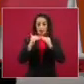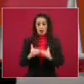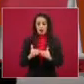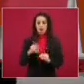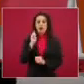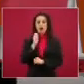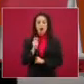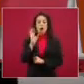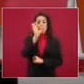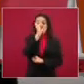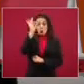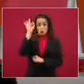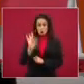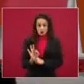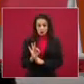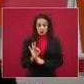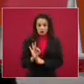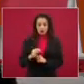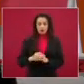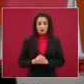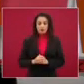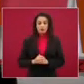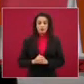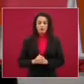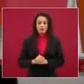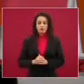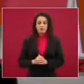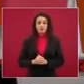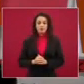En porcentajes.